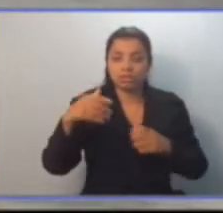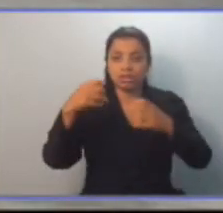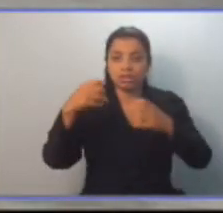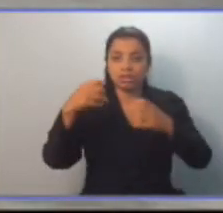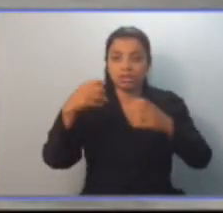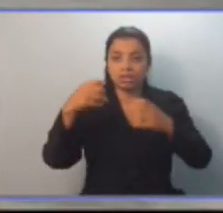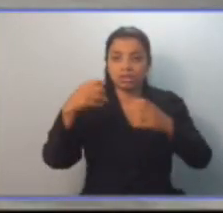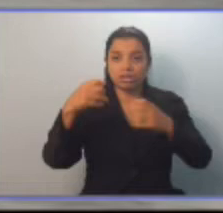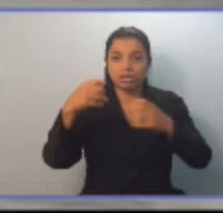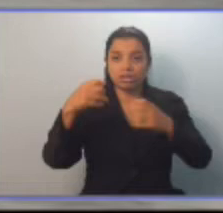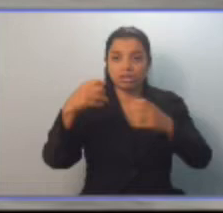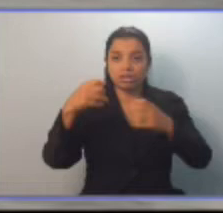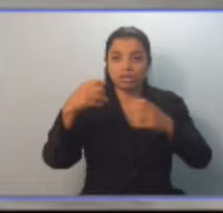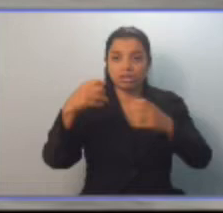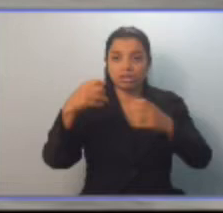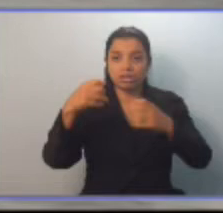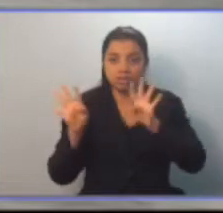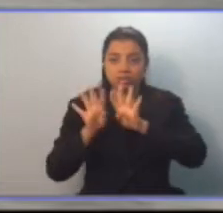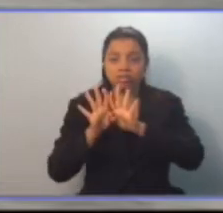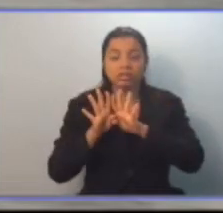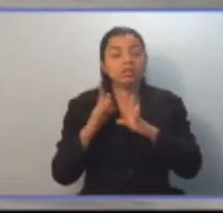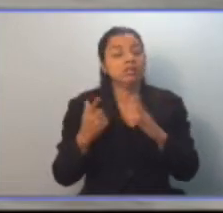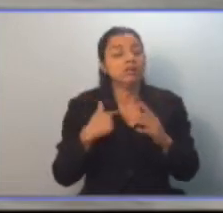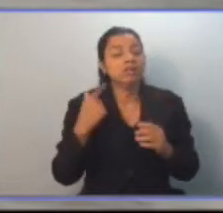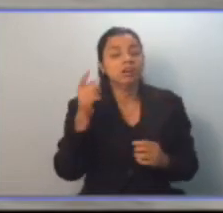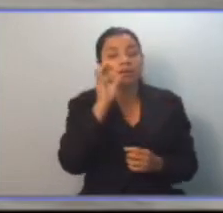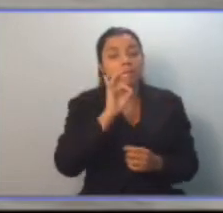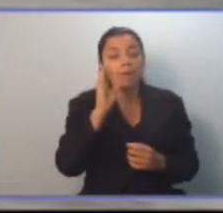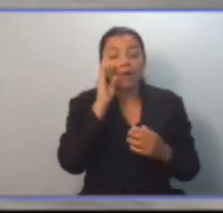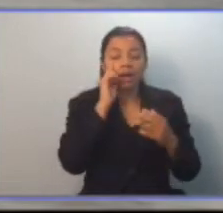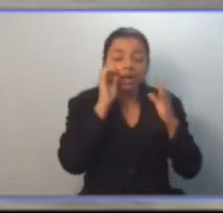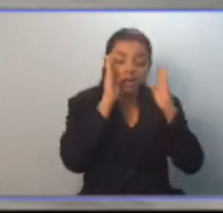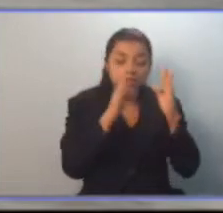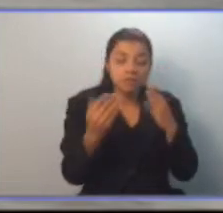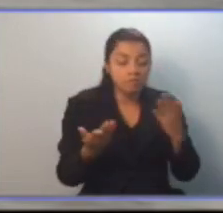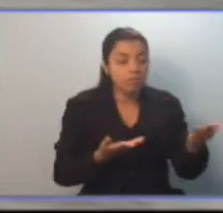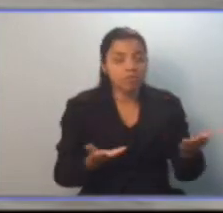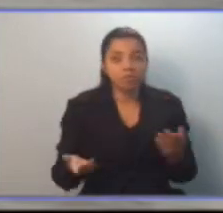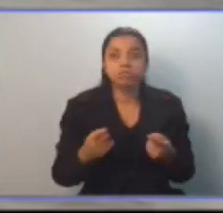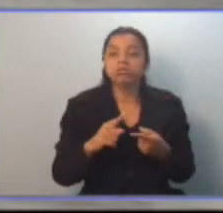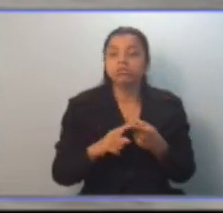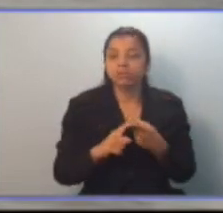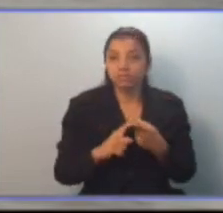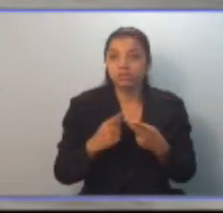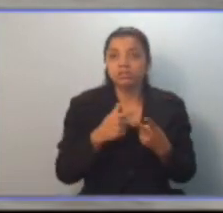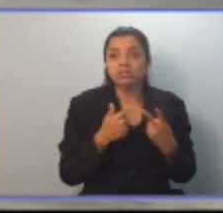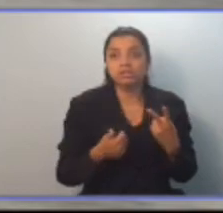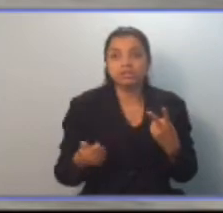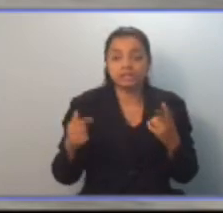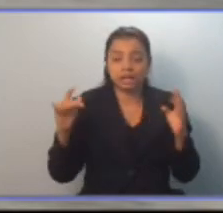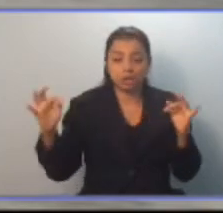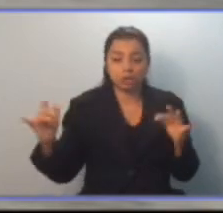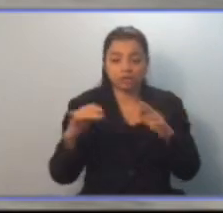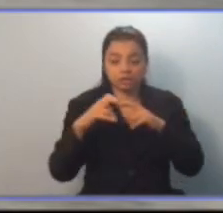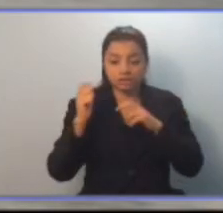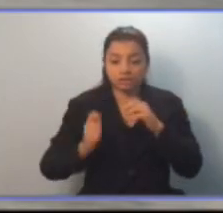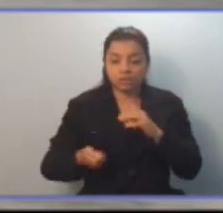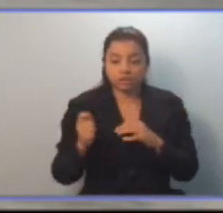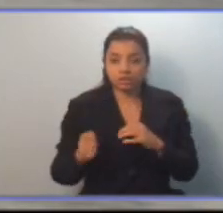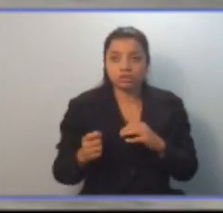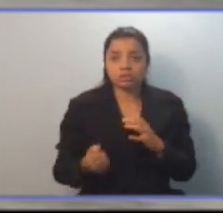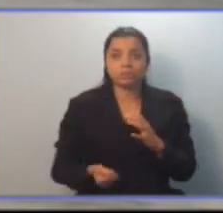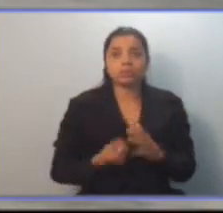como carceletas, mejorar esa atención a los usuarios, las atenciones en las salas de audiencias, modernizar las